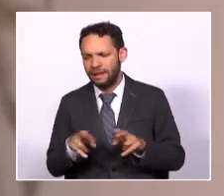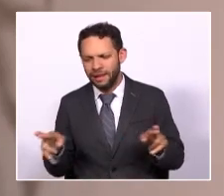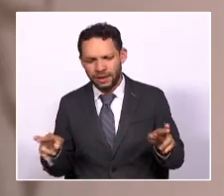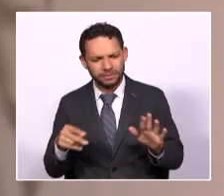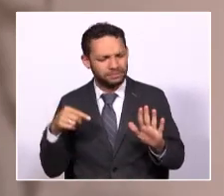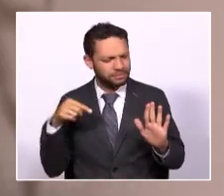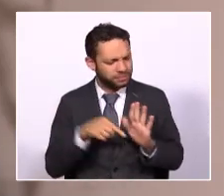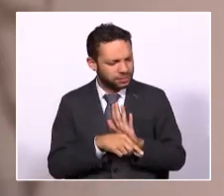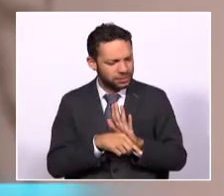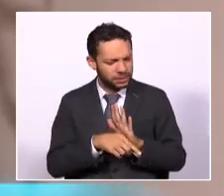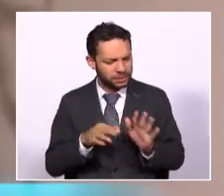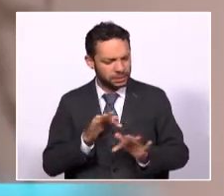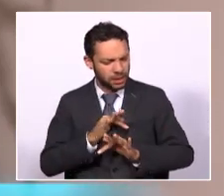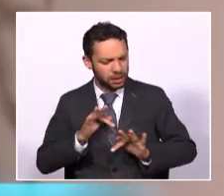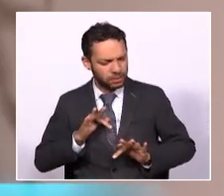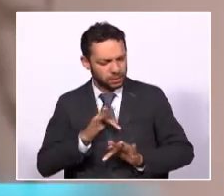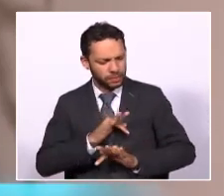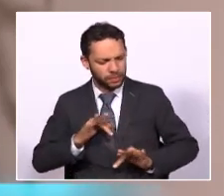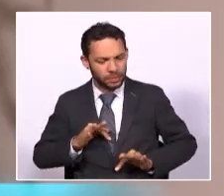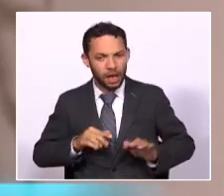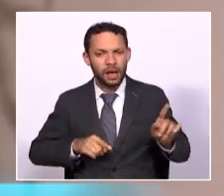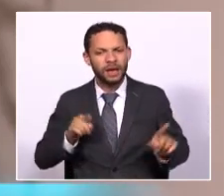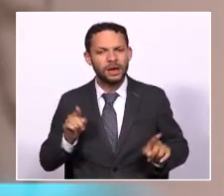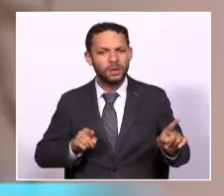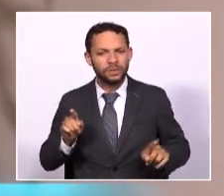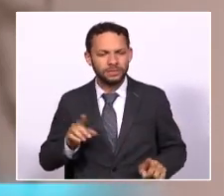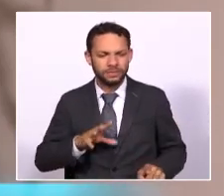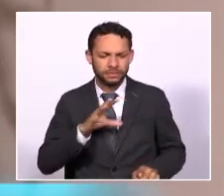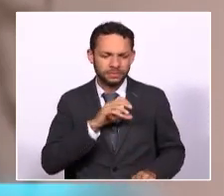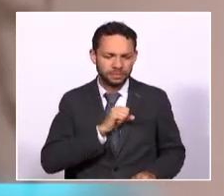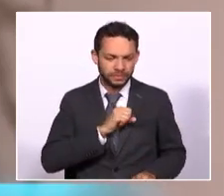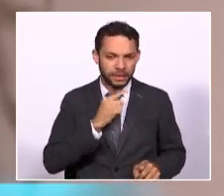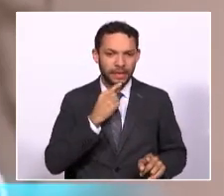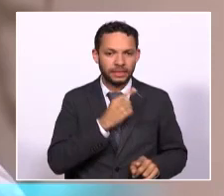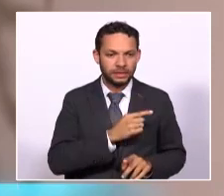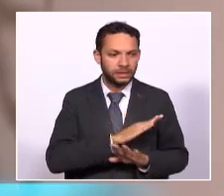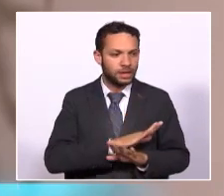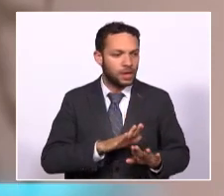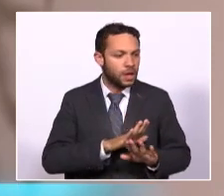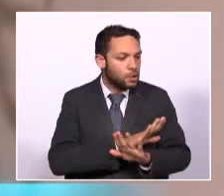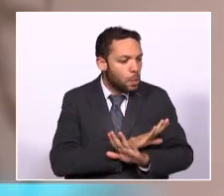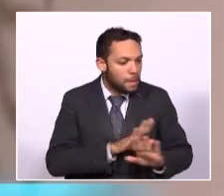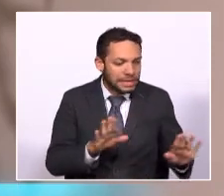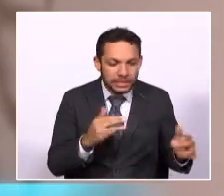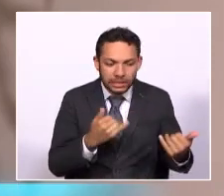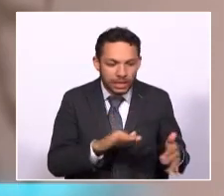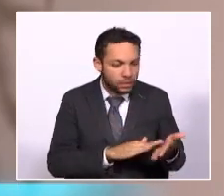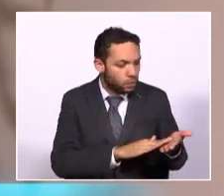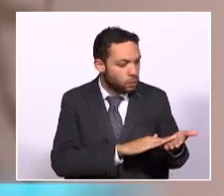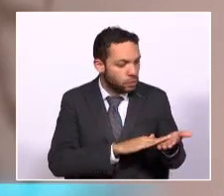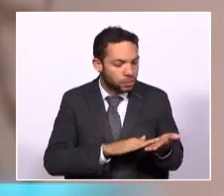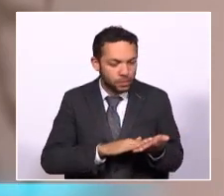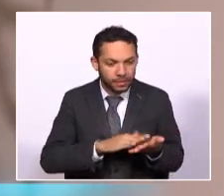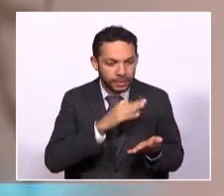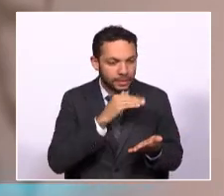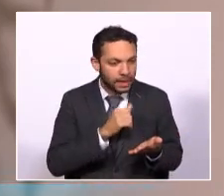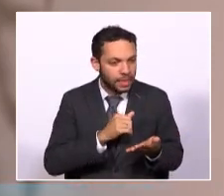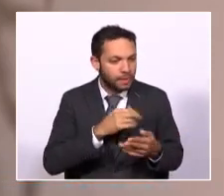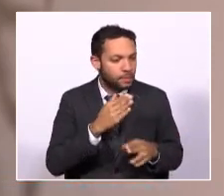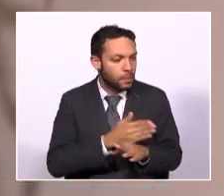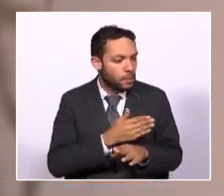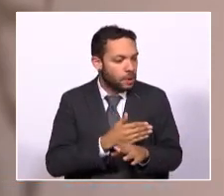procesos terapéuticos. A veces es muy triste cuando uno le dice a un paciente, a usted ya no hay nada más que hacerle, o lo suyo no